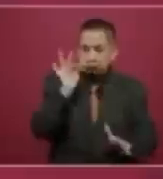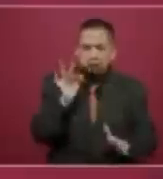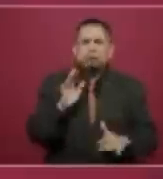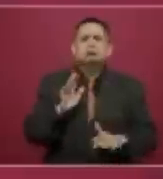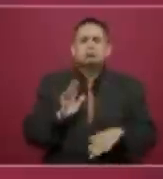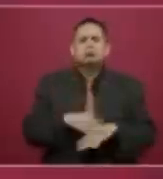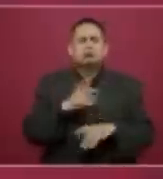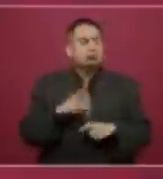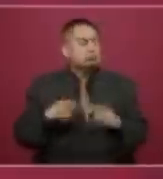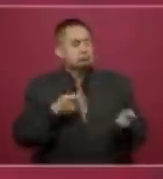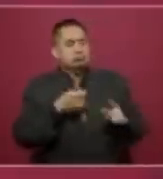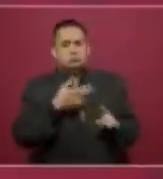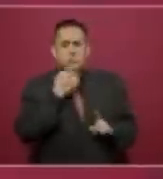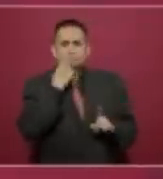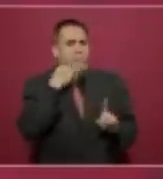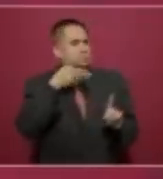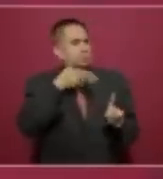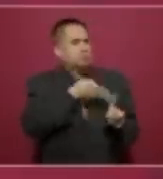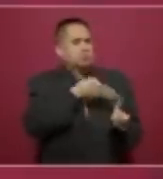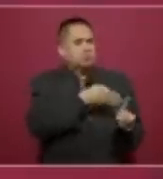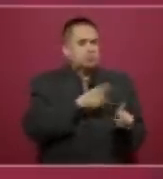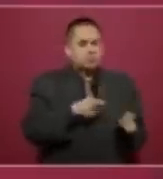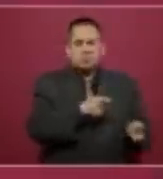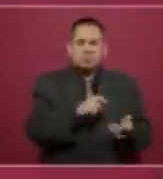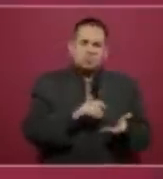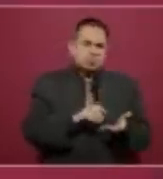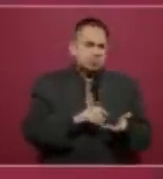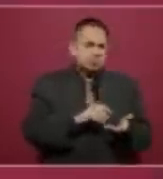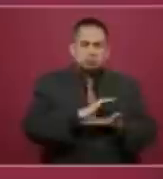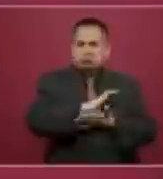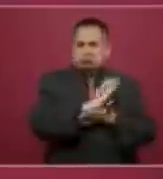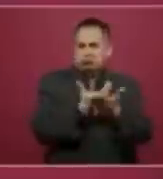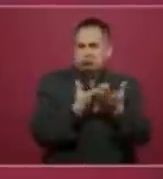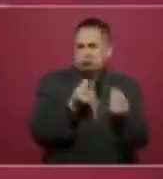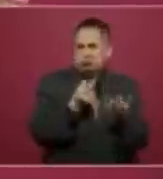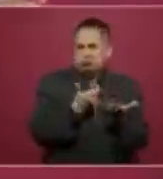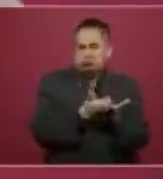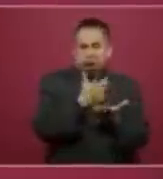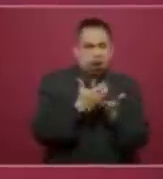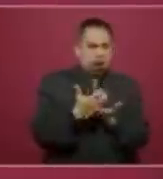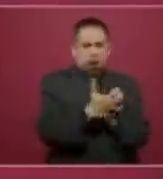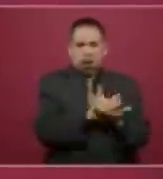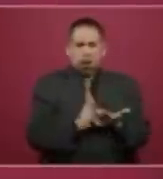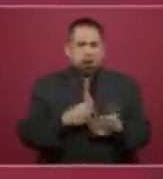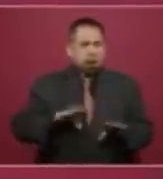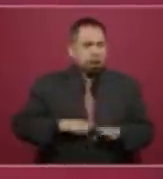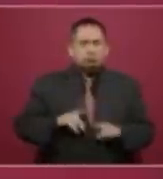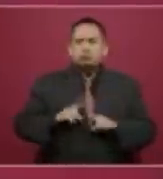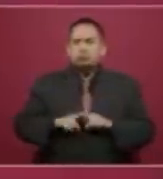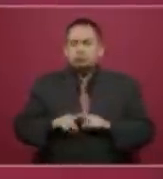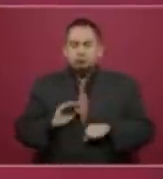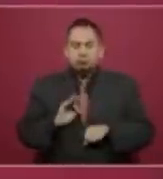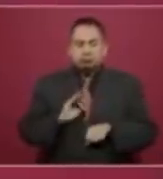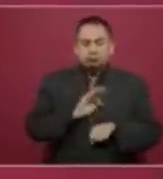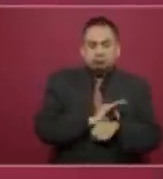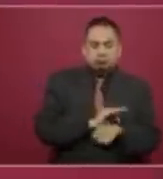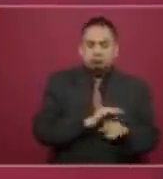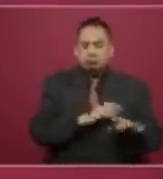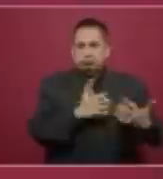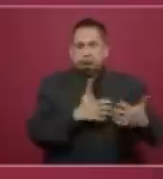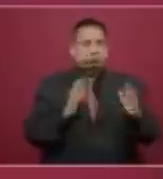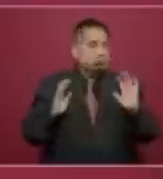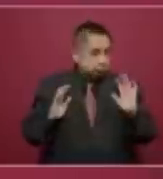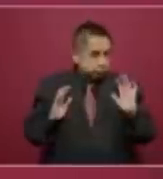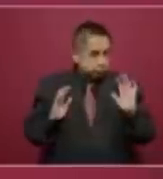estos contratos jugosos y quiénes protegían estas empresas,